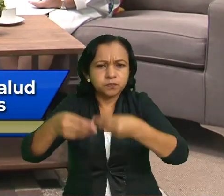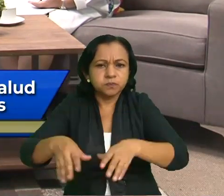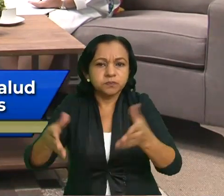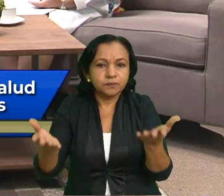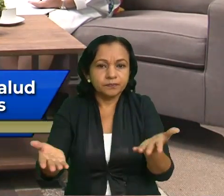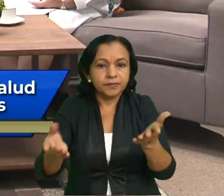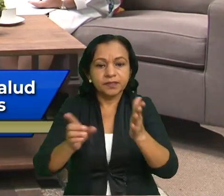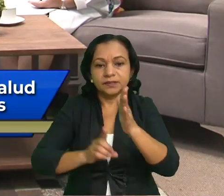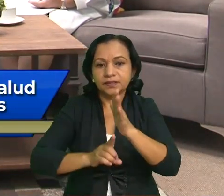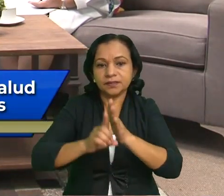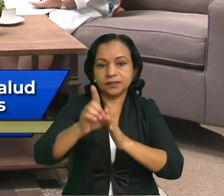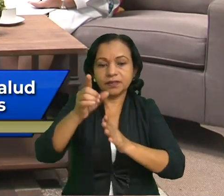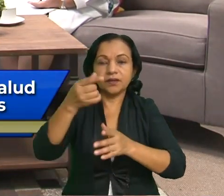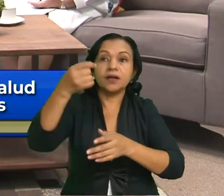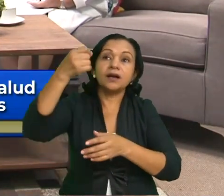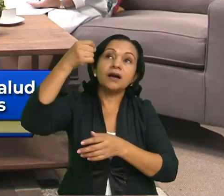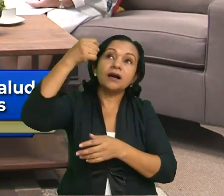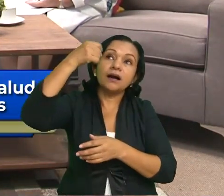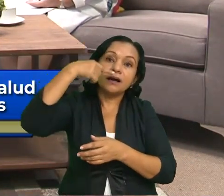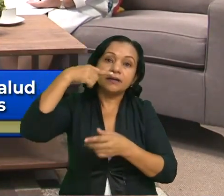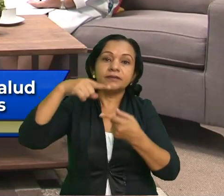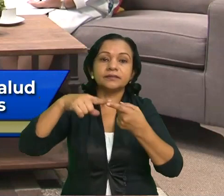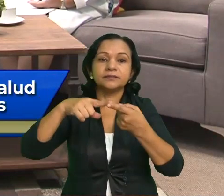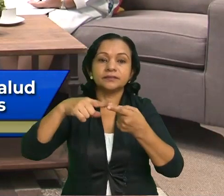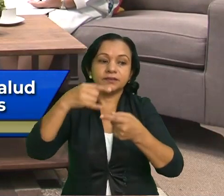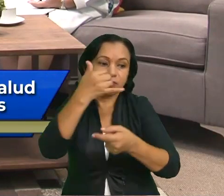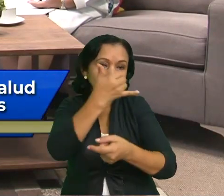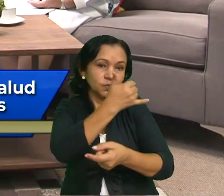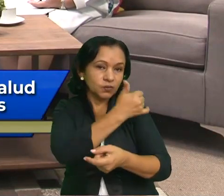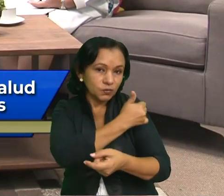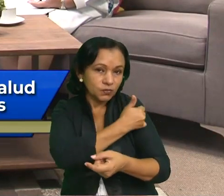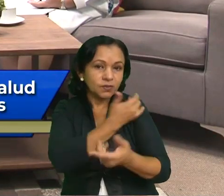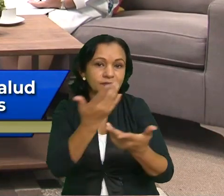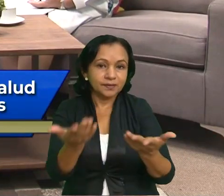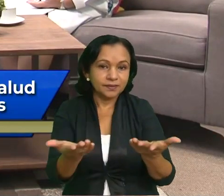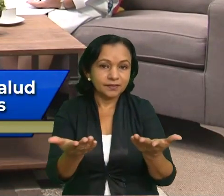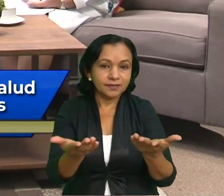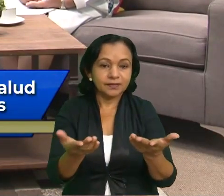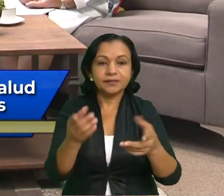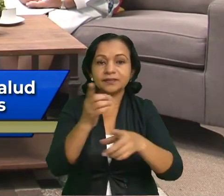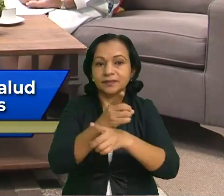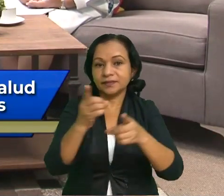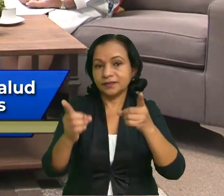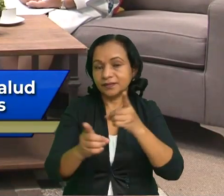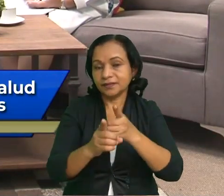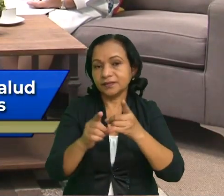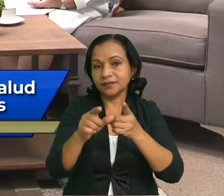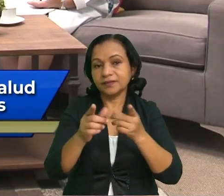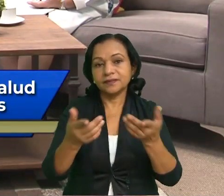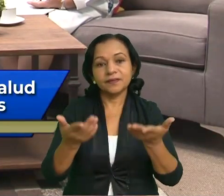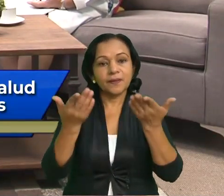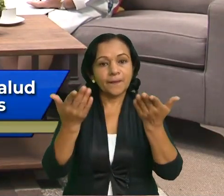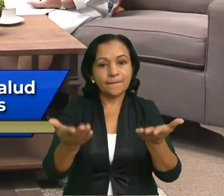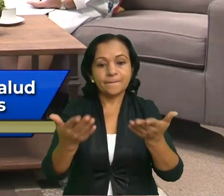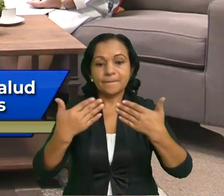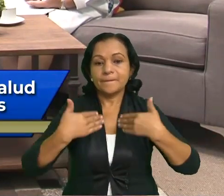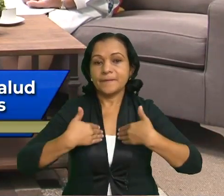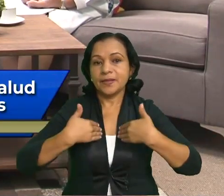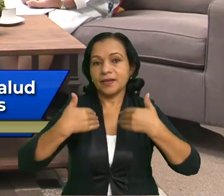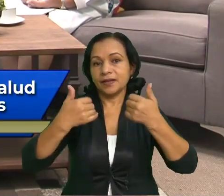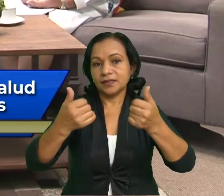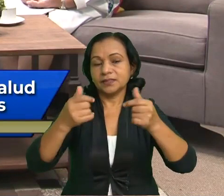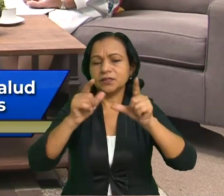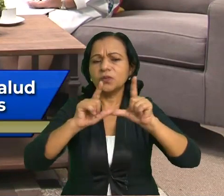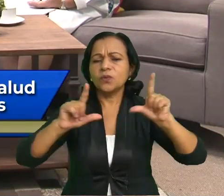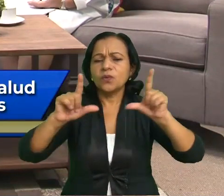desarrollaron las campañas de vacunación estrategias comunitarias el hecho de garantizar también en esa etapa la salud a los lugares